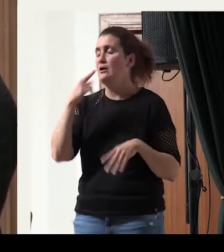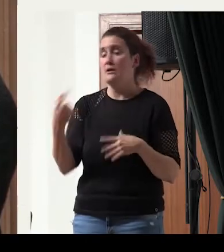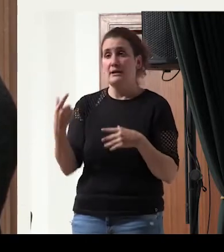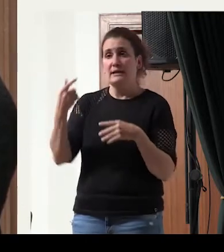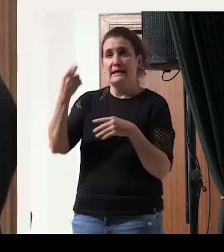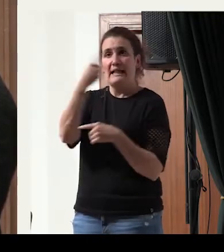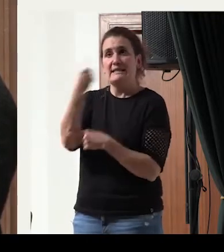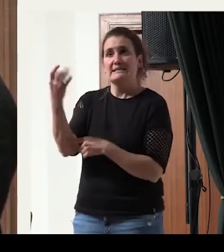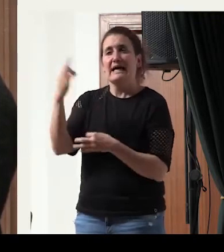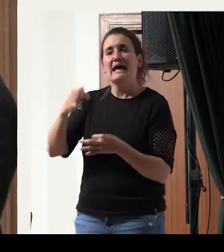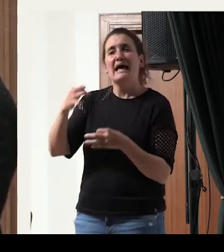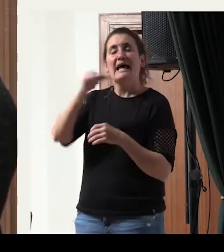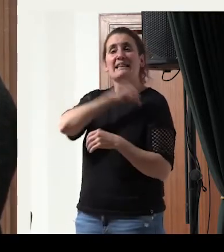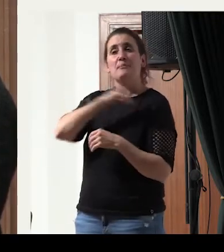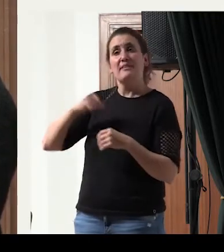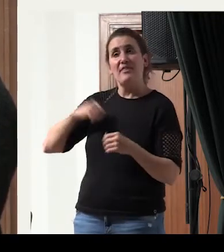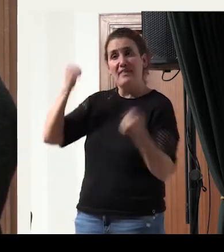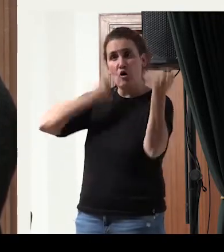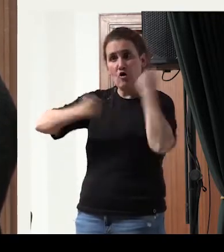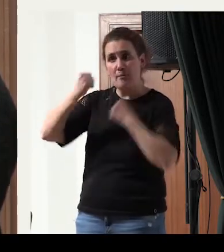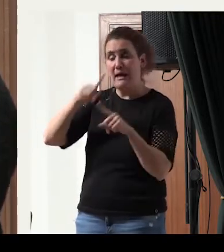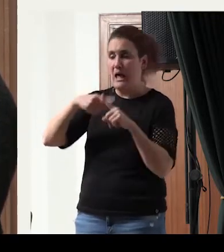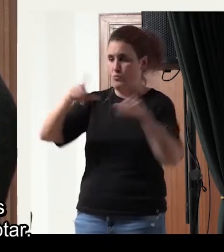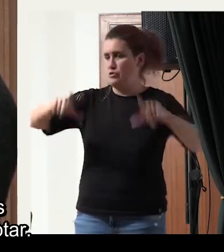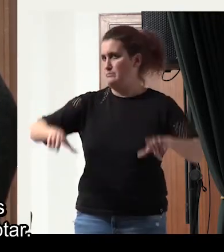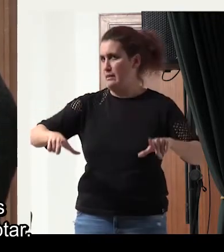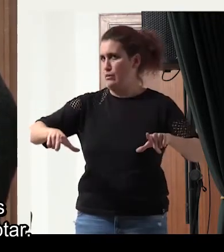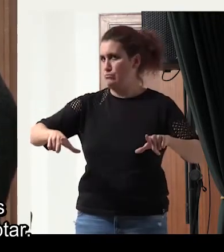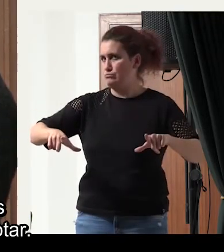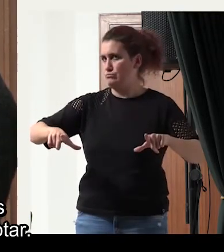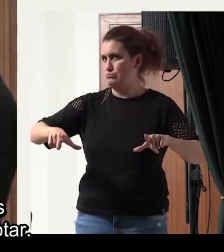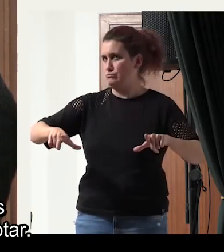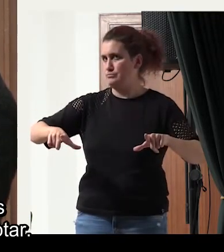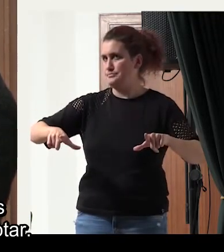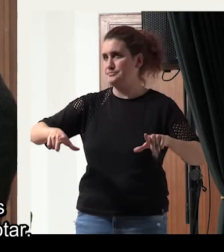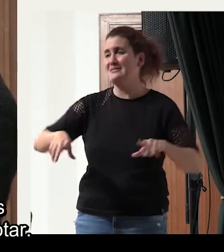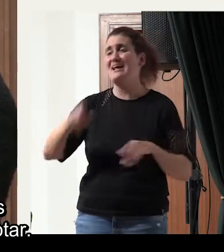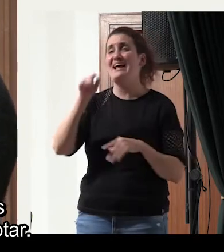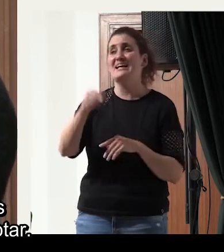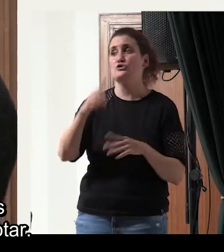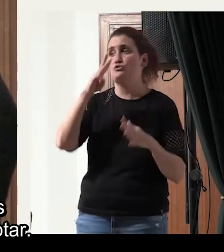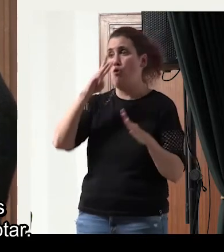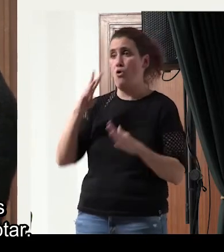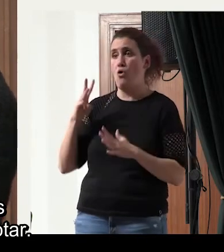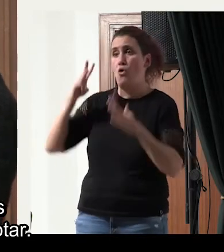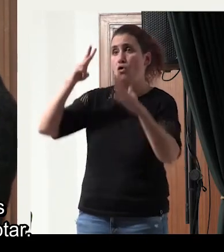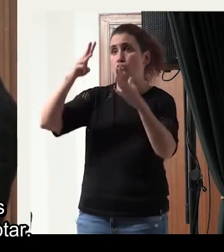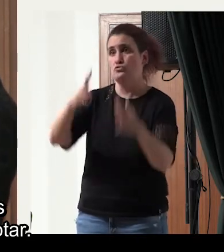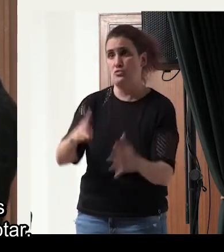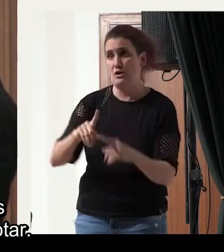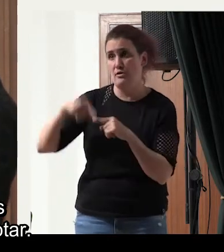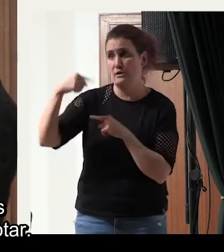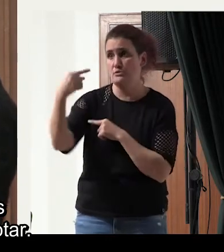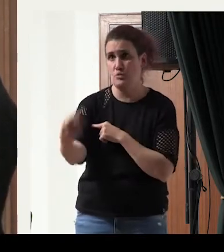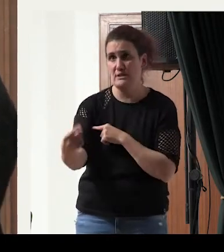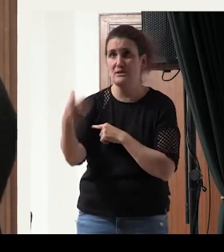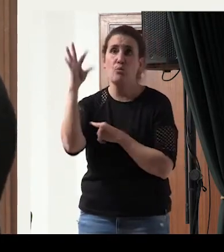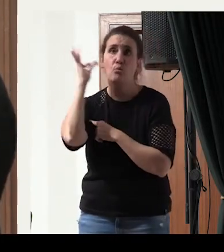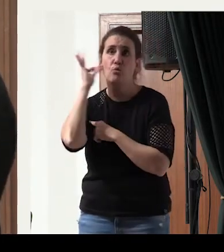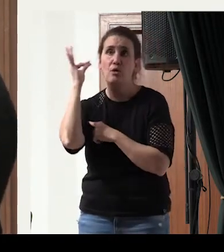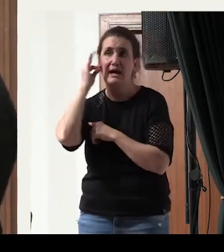económica y un espacio. Esto era 8 años después de que las mujeres pudieran votar.